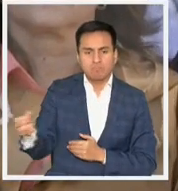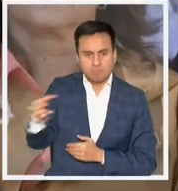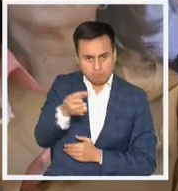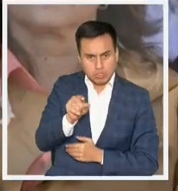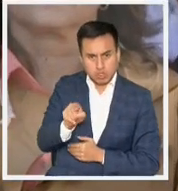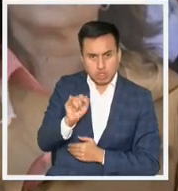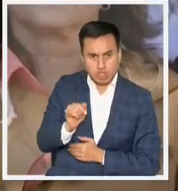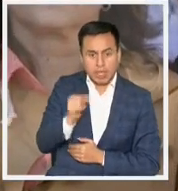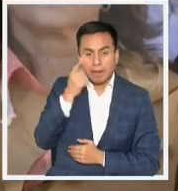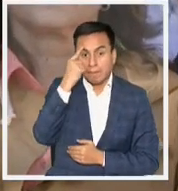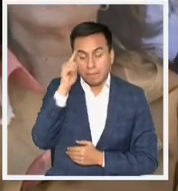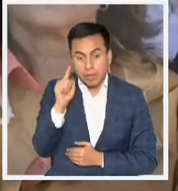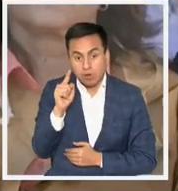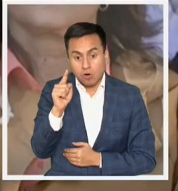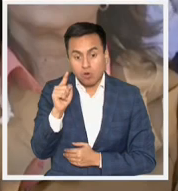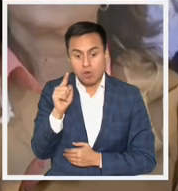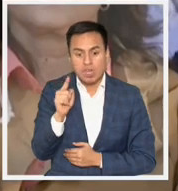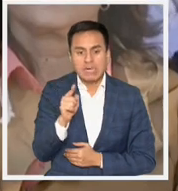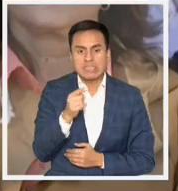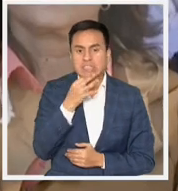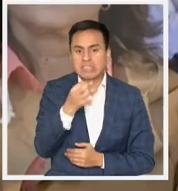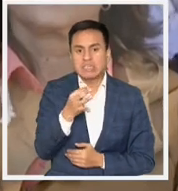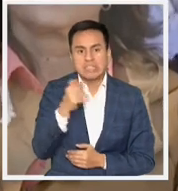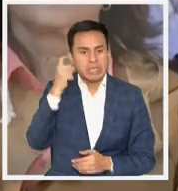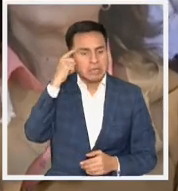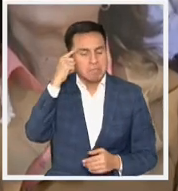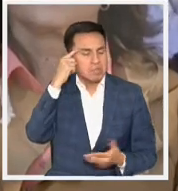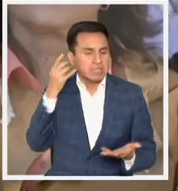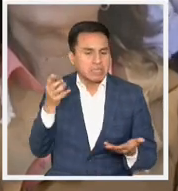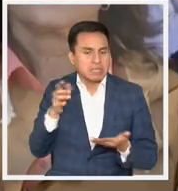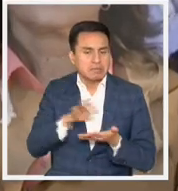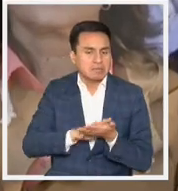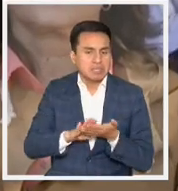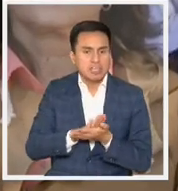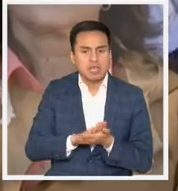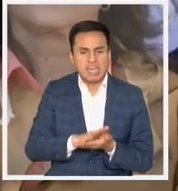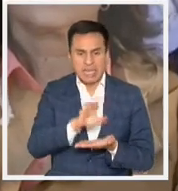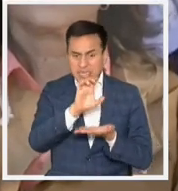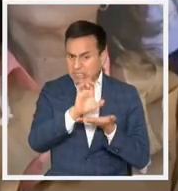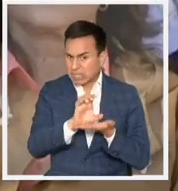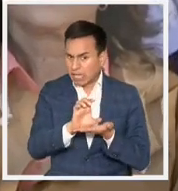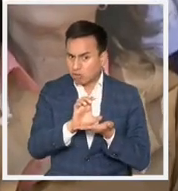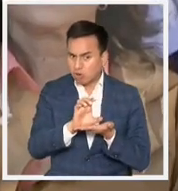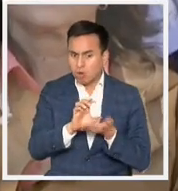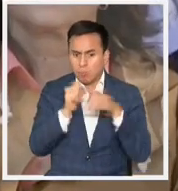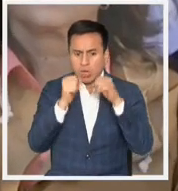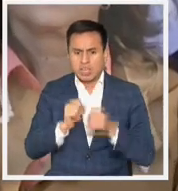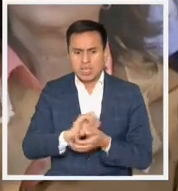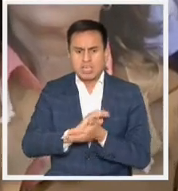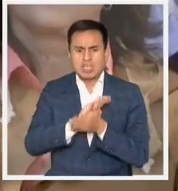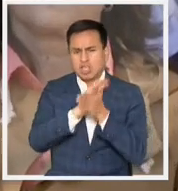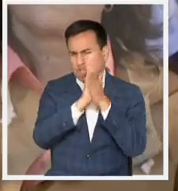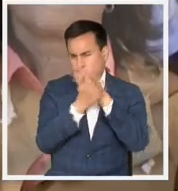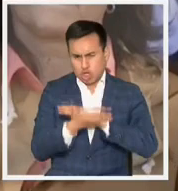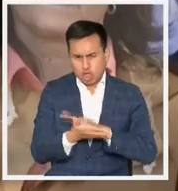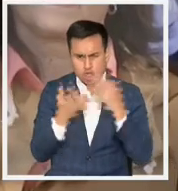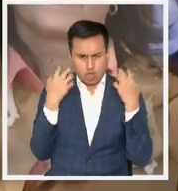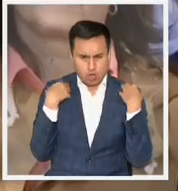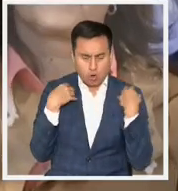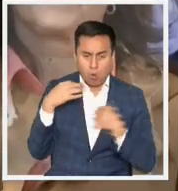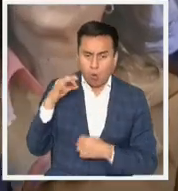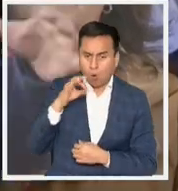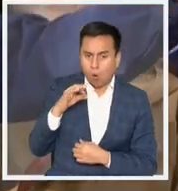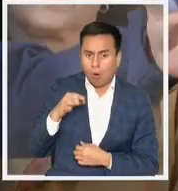pero no se puede sencillamente pretender de que o el Estado puede abarcarlo absolutamente todo